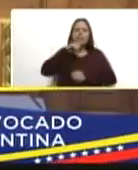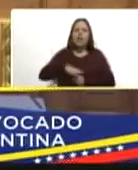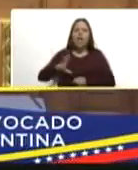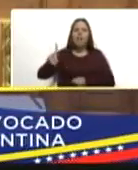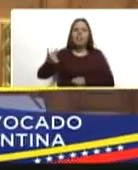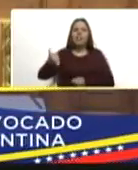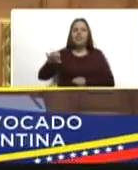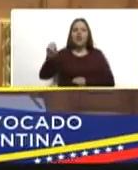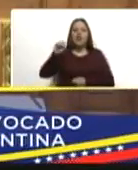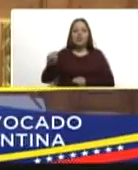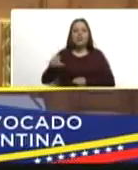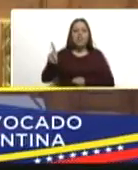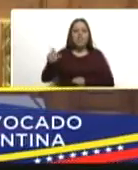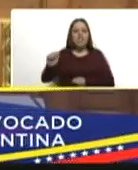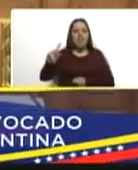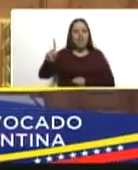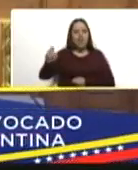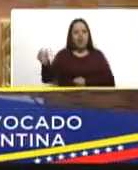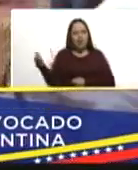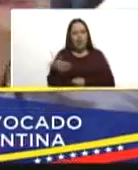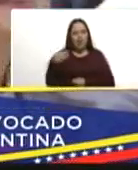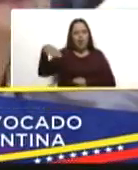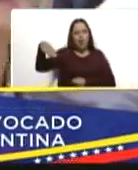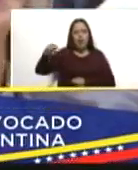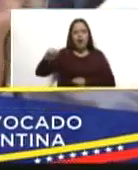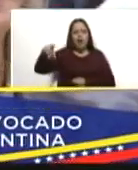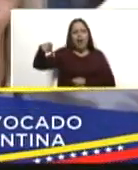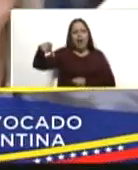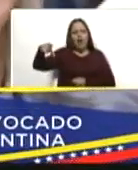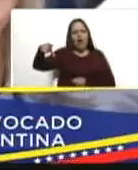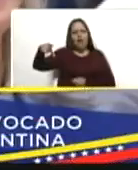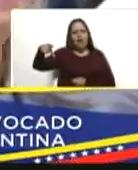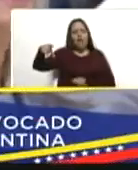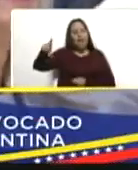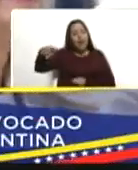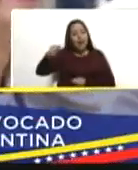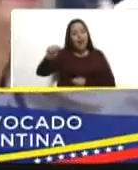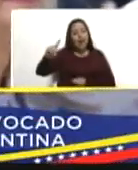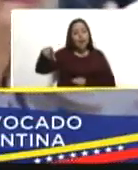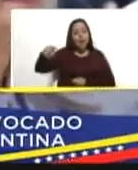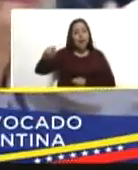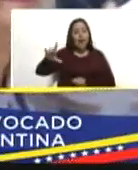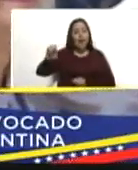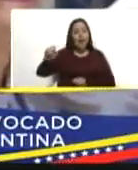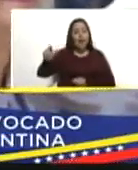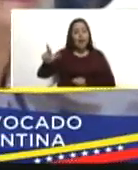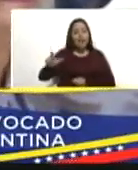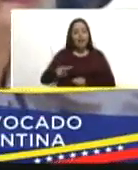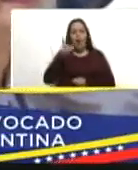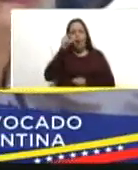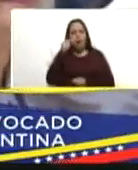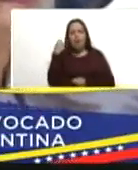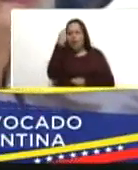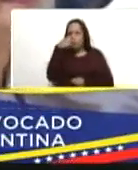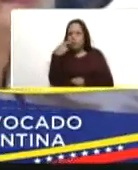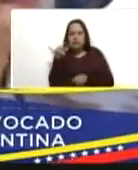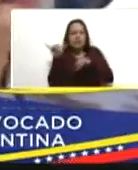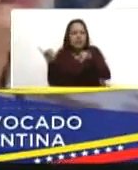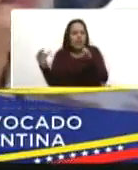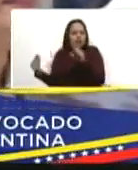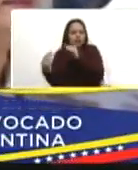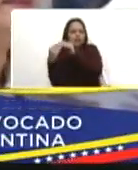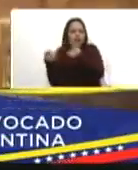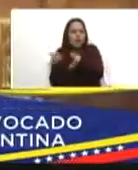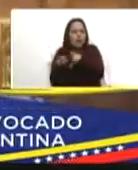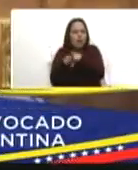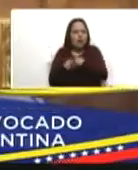a Dios dado O sea que tú eres como la reencarnación de ese espíritu para que vos ve Ah Ah